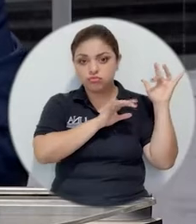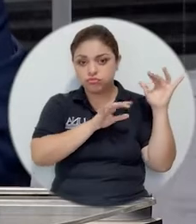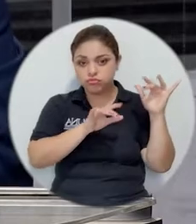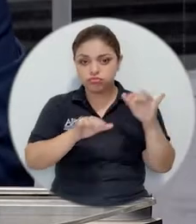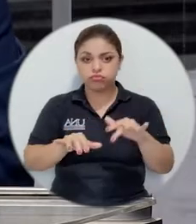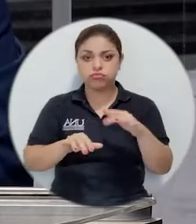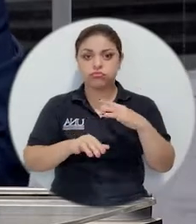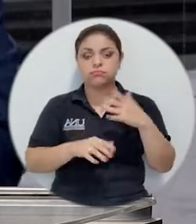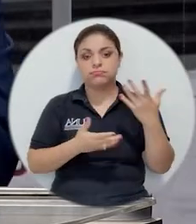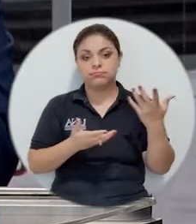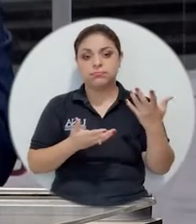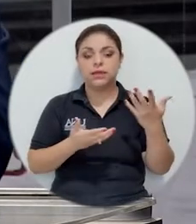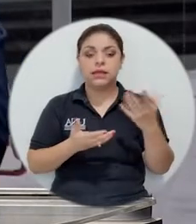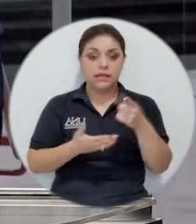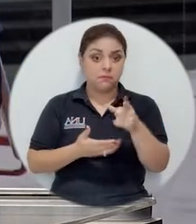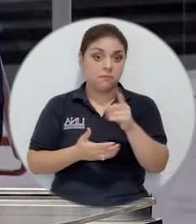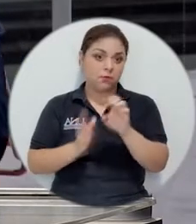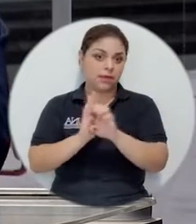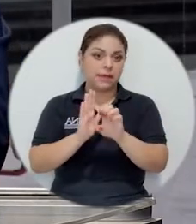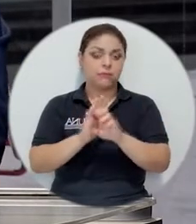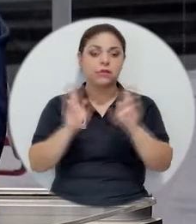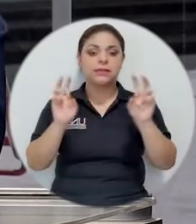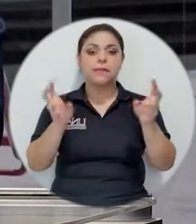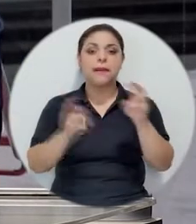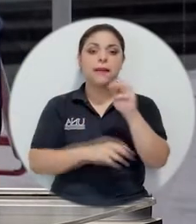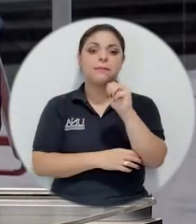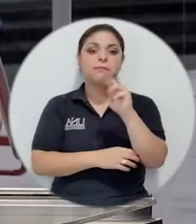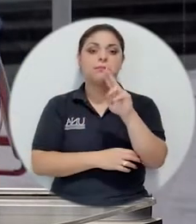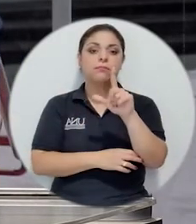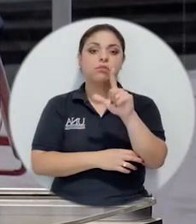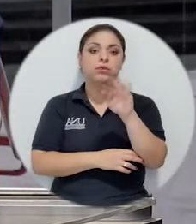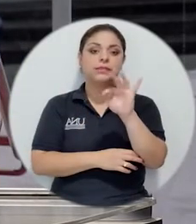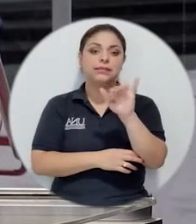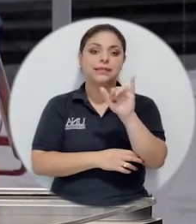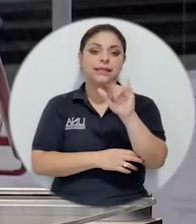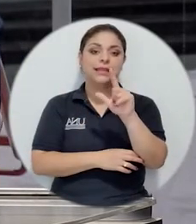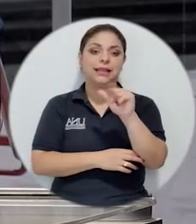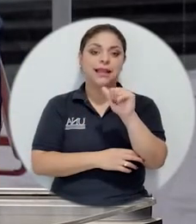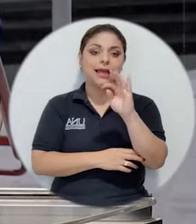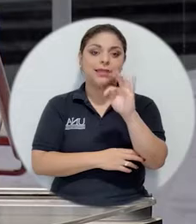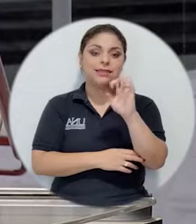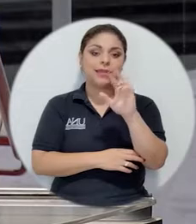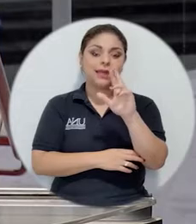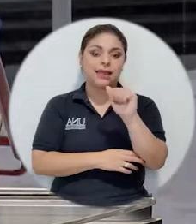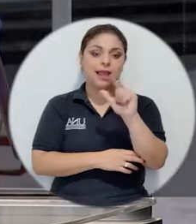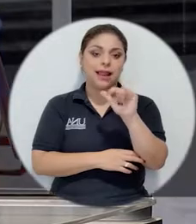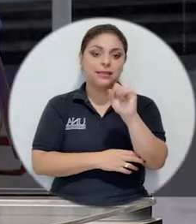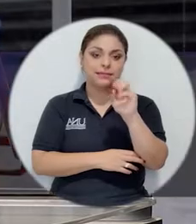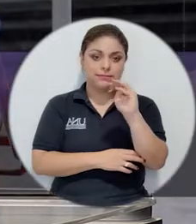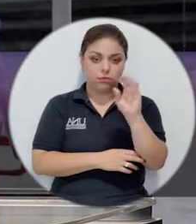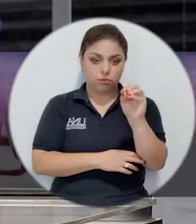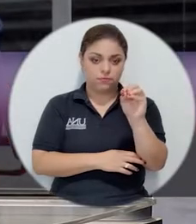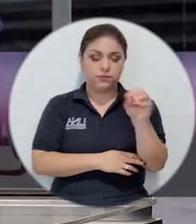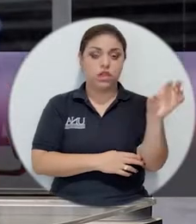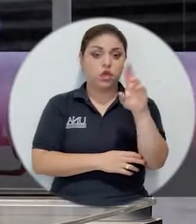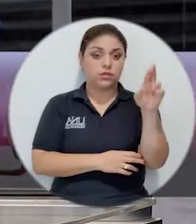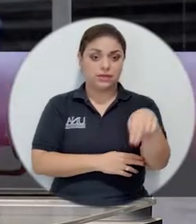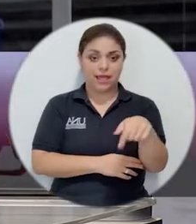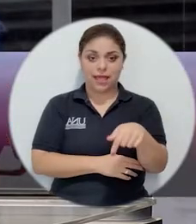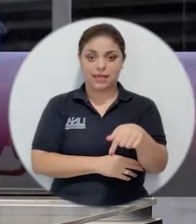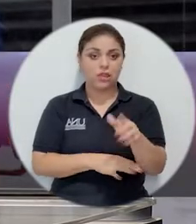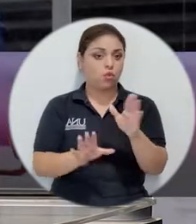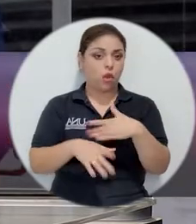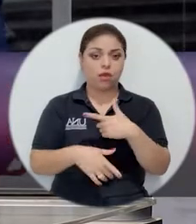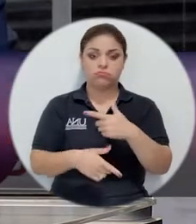ese aspecto me interesa el tema del multilateralismo. Costa Rica es un país sin fuerzas armadas, ¿verdad? Es una